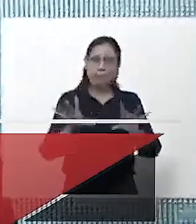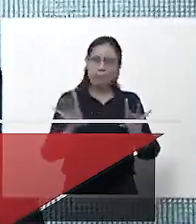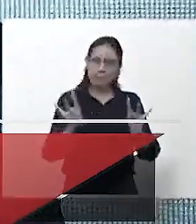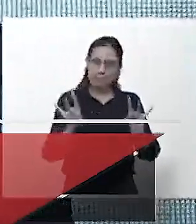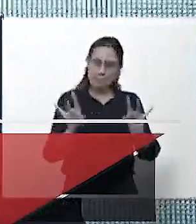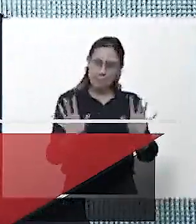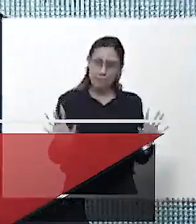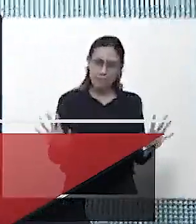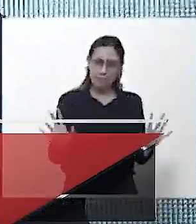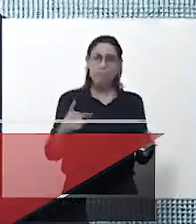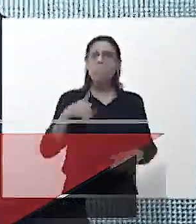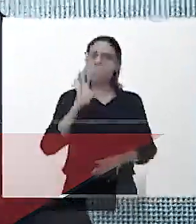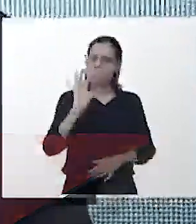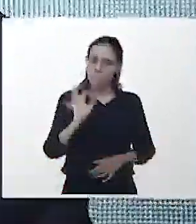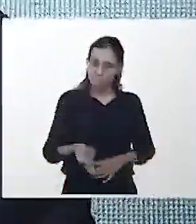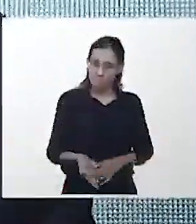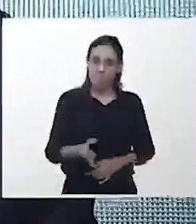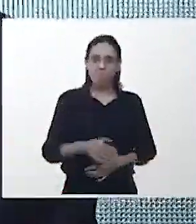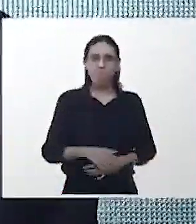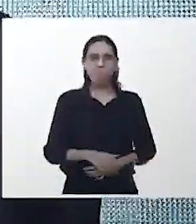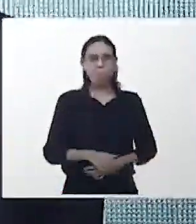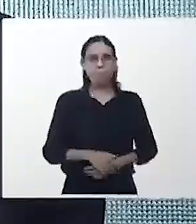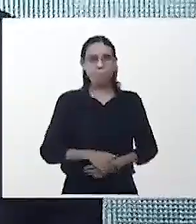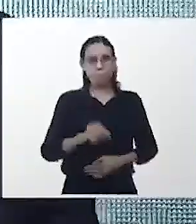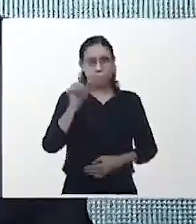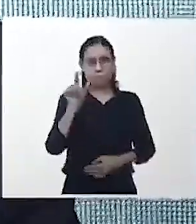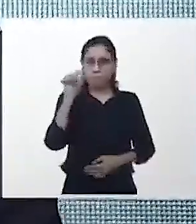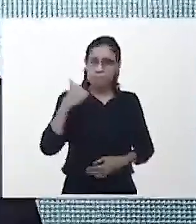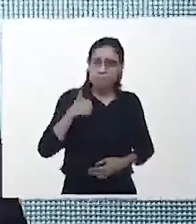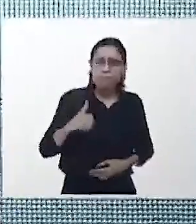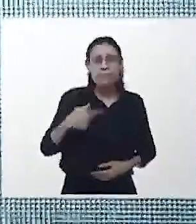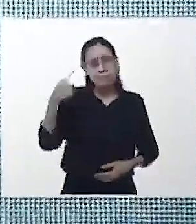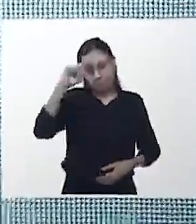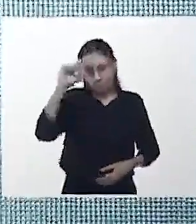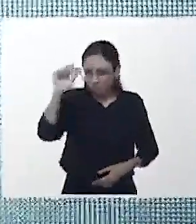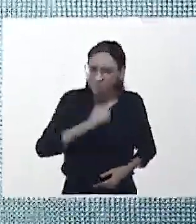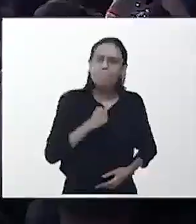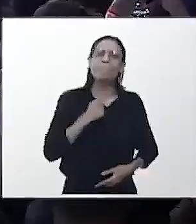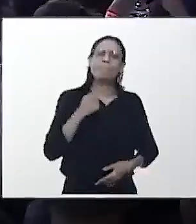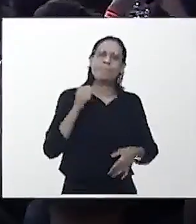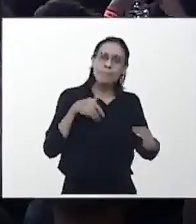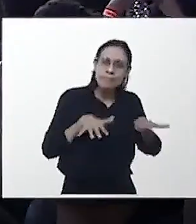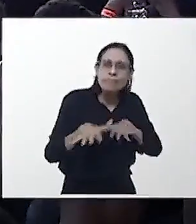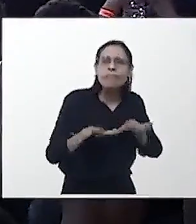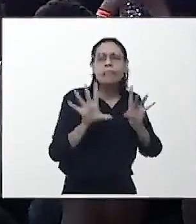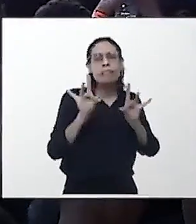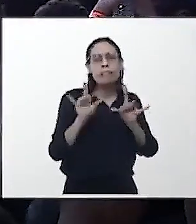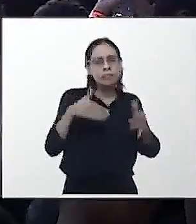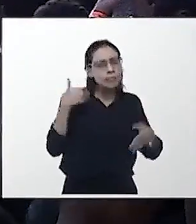difícil, llena de desafíos y dificultades para enfrentar. Y sin embargo,